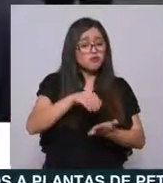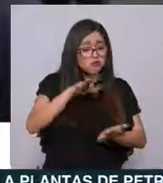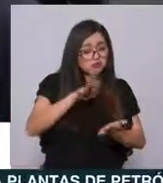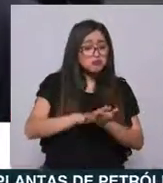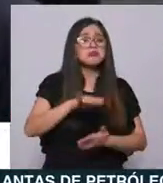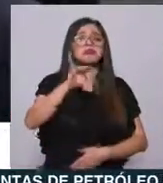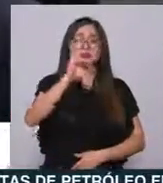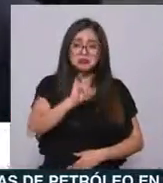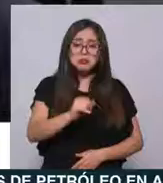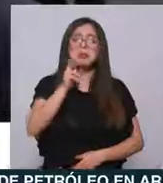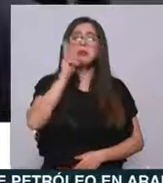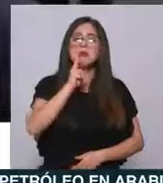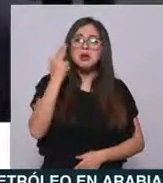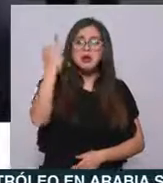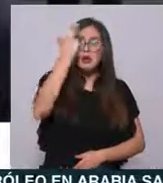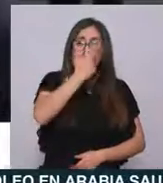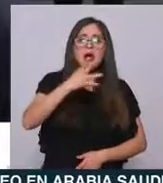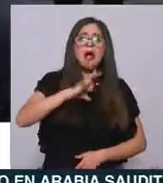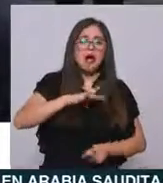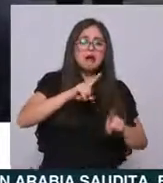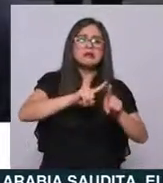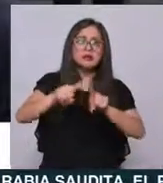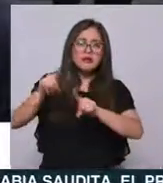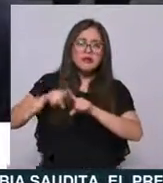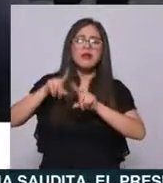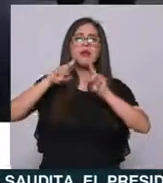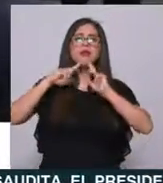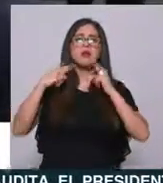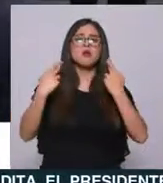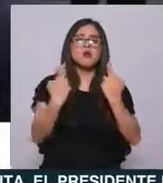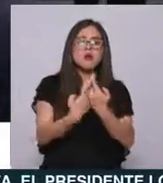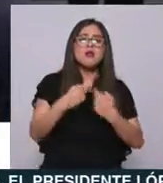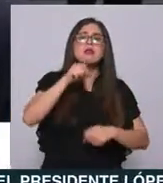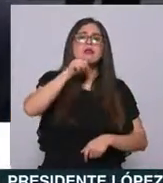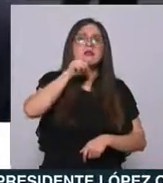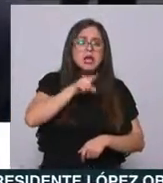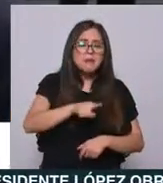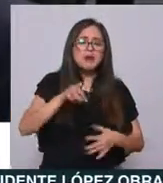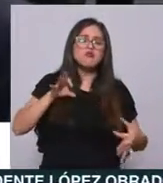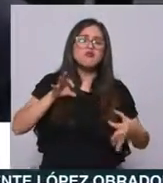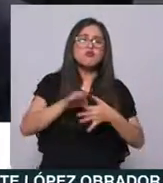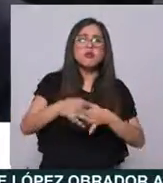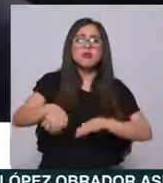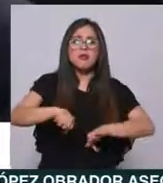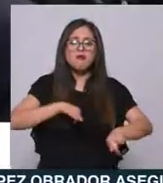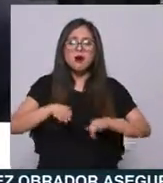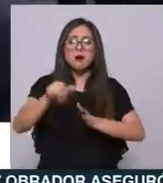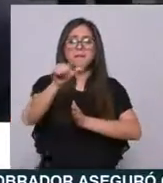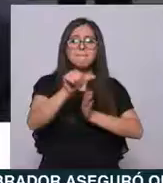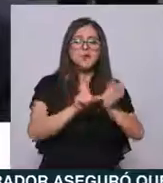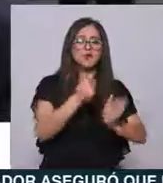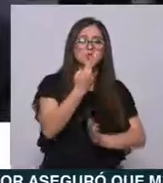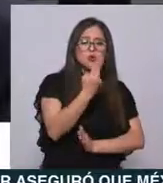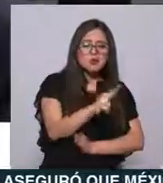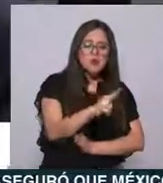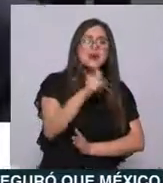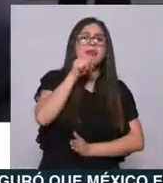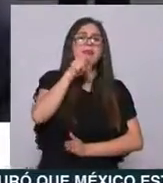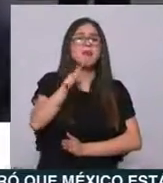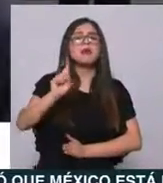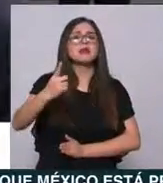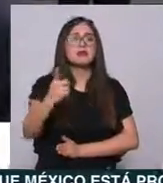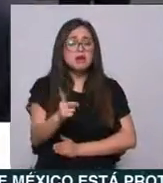han tenido una serie de reuniones y que se está trabajando para en noviembre y en diciembre dar a